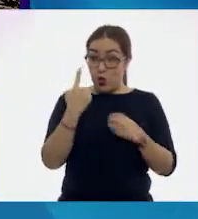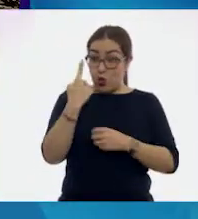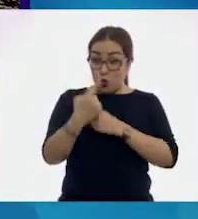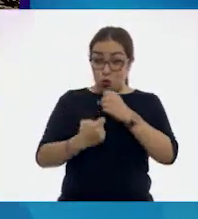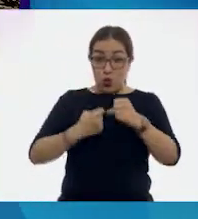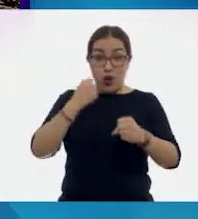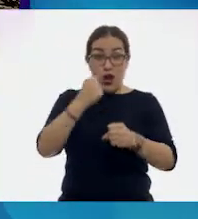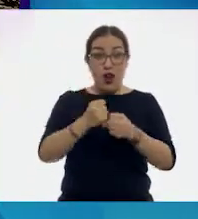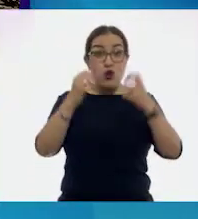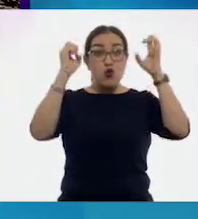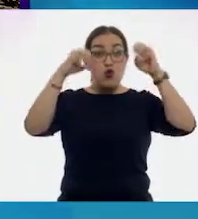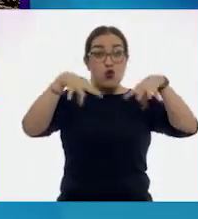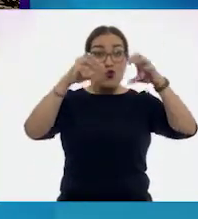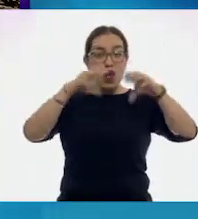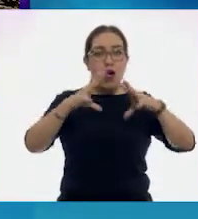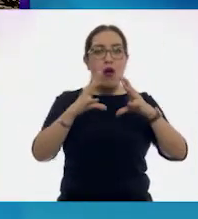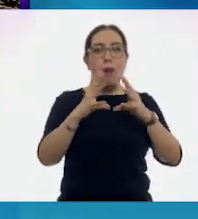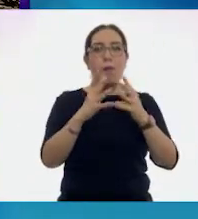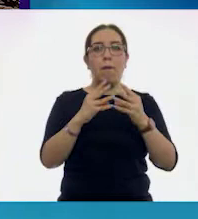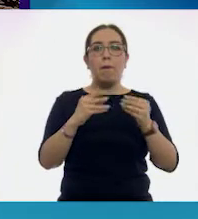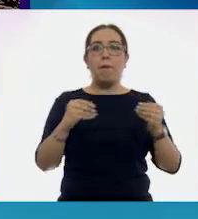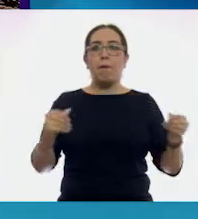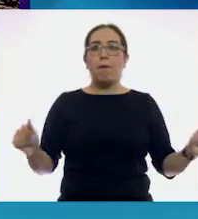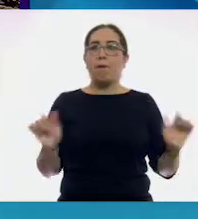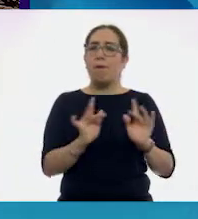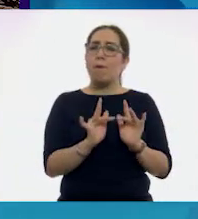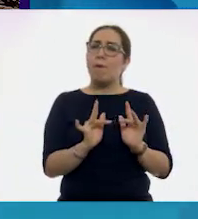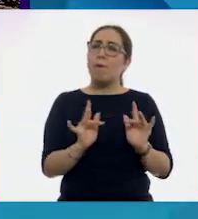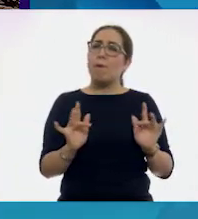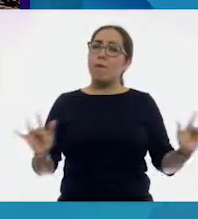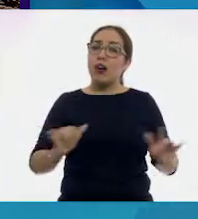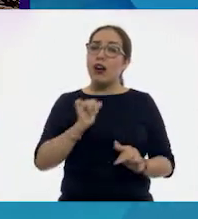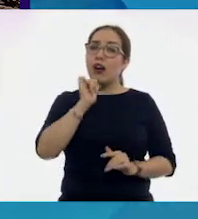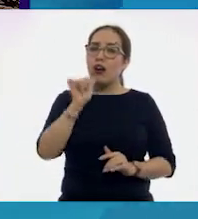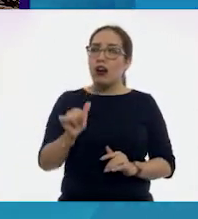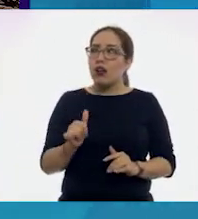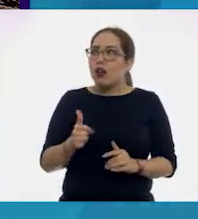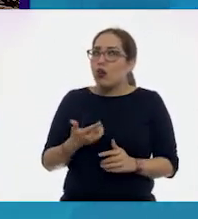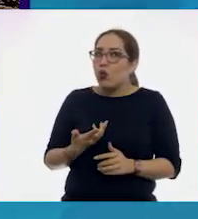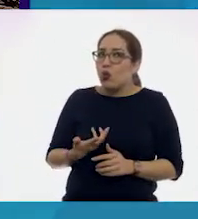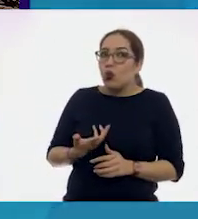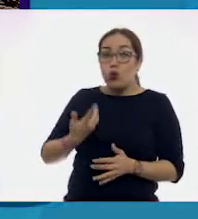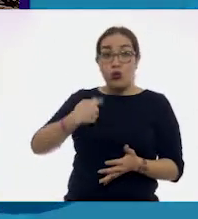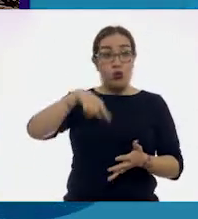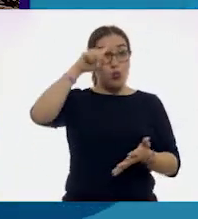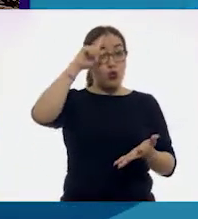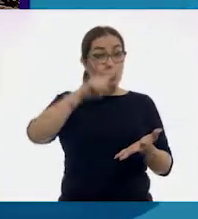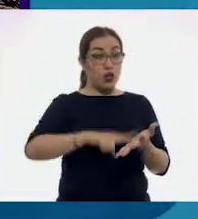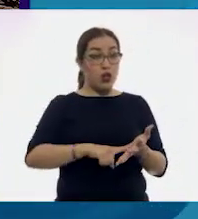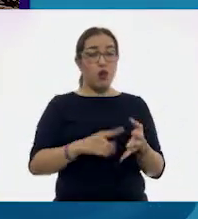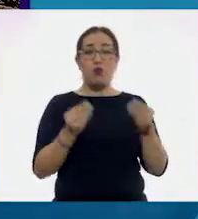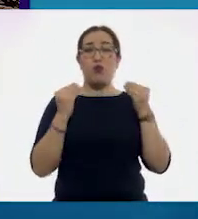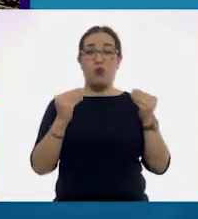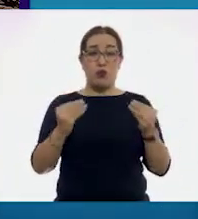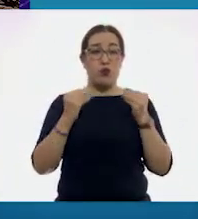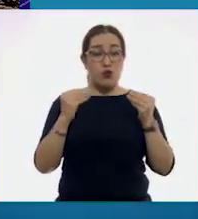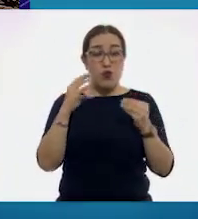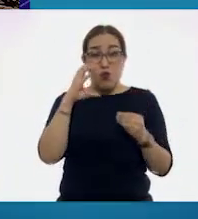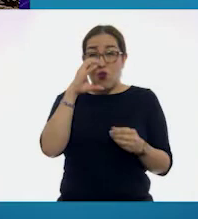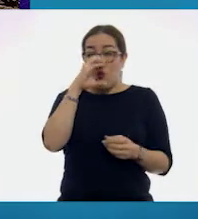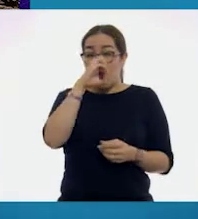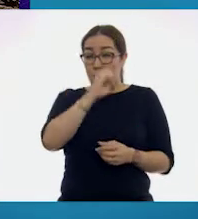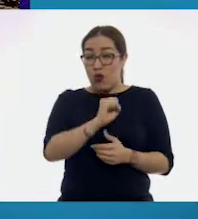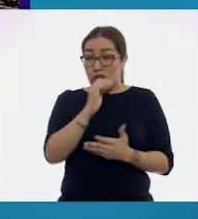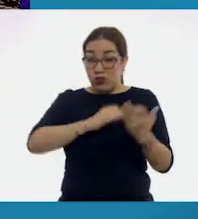lloviera. Chispas. Pues yo me imagino que se sentiría mucho calor, todo se